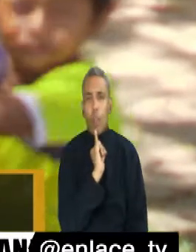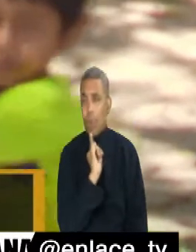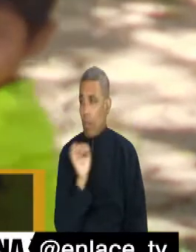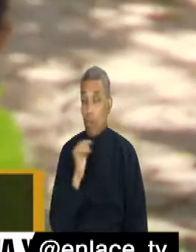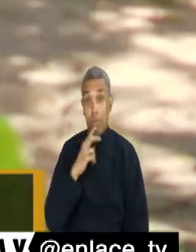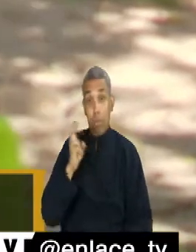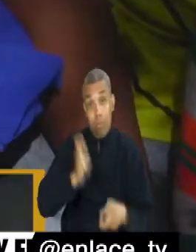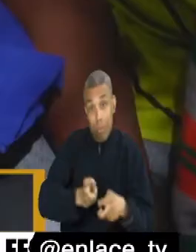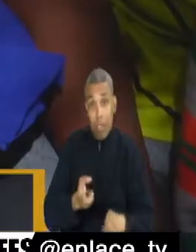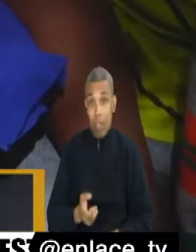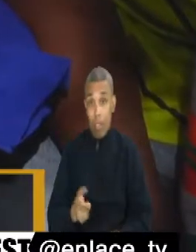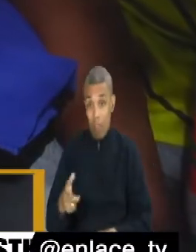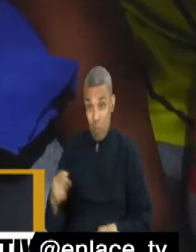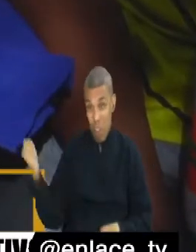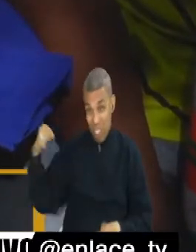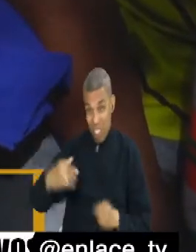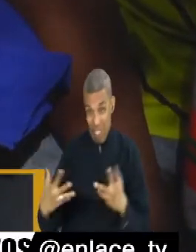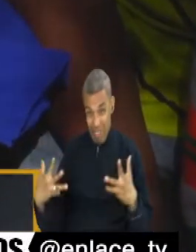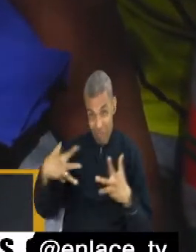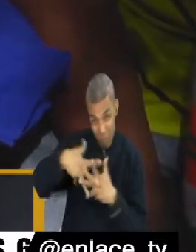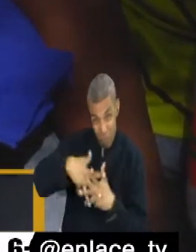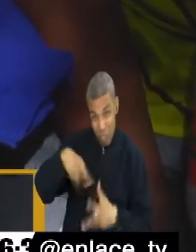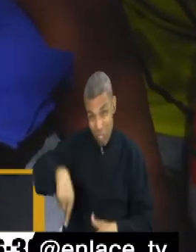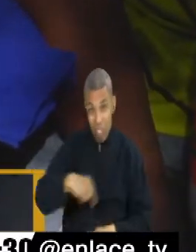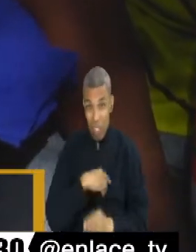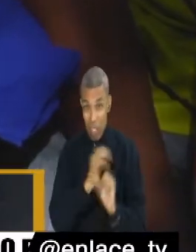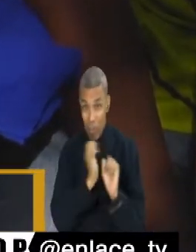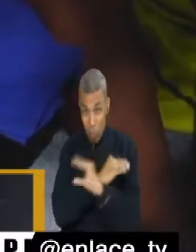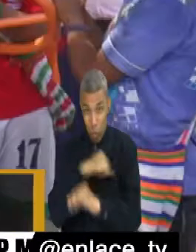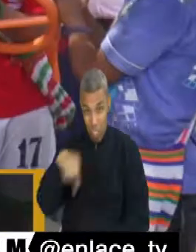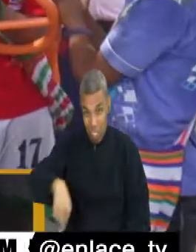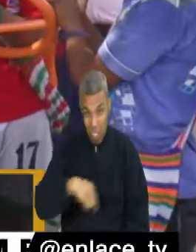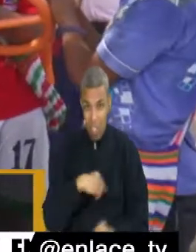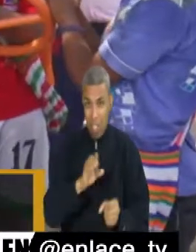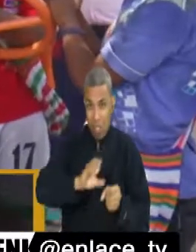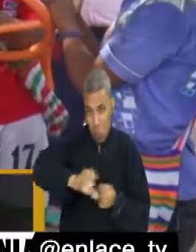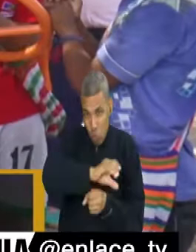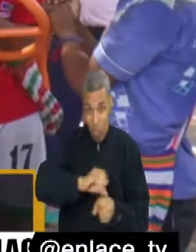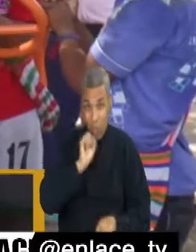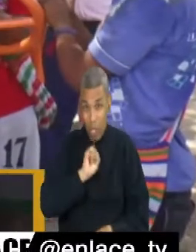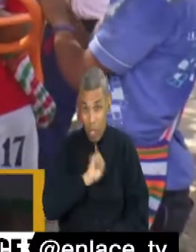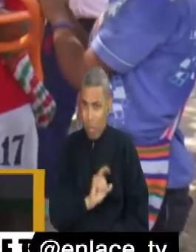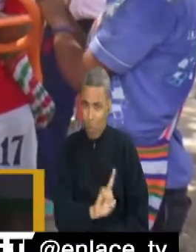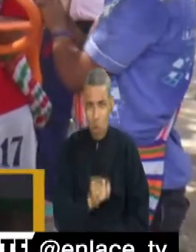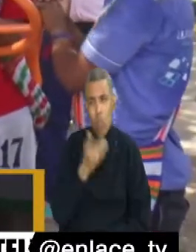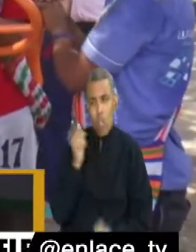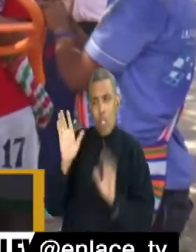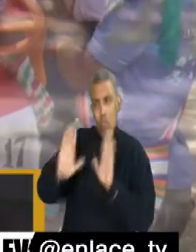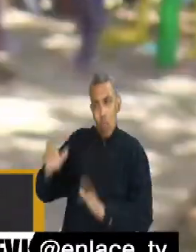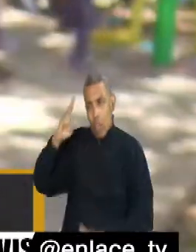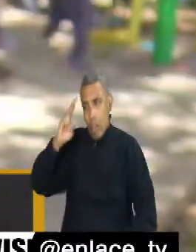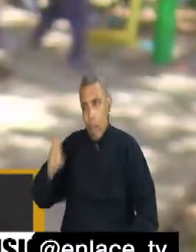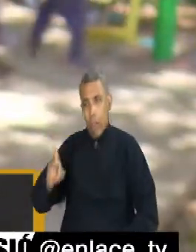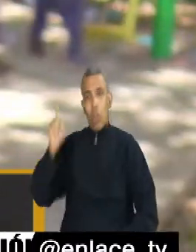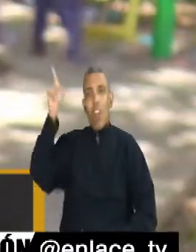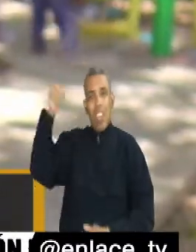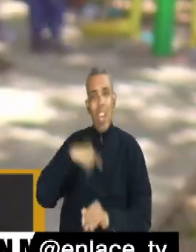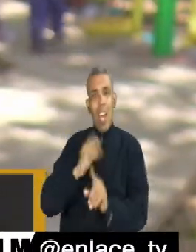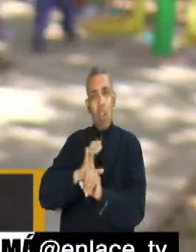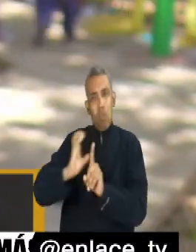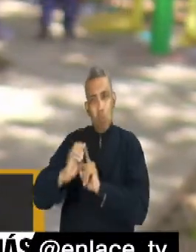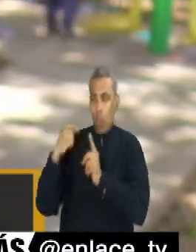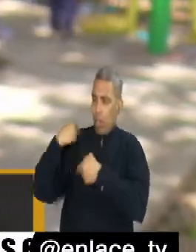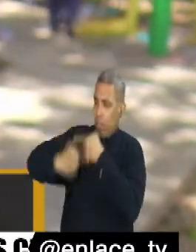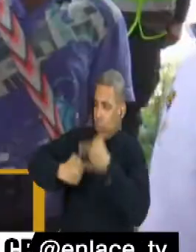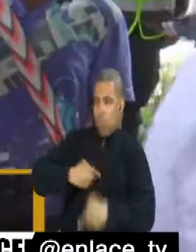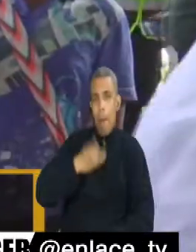Es por eso, y uno de los factores muy importantes es que ellos no salgan de su cultura y de sus regiones ancestrales. Por el momento serán llevados